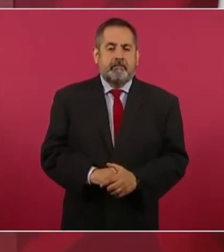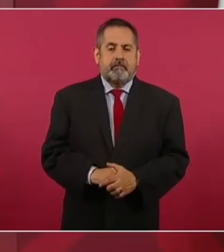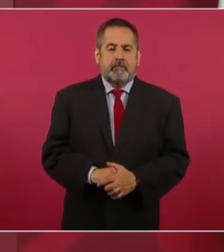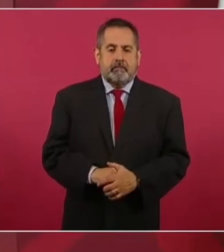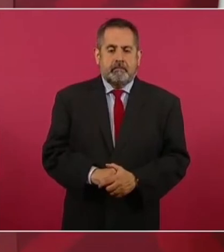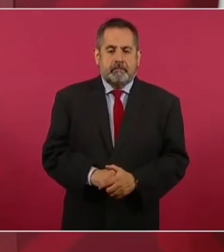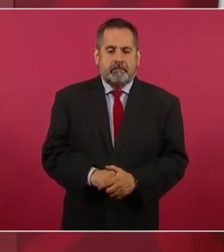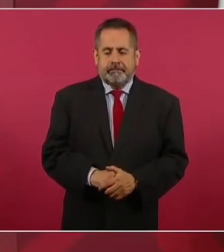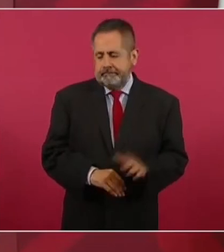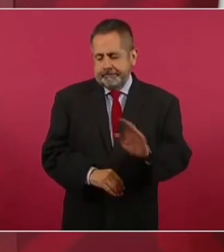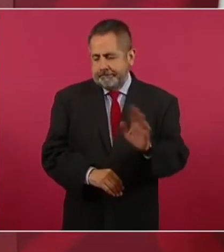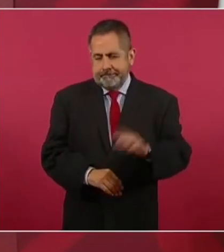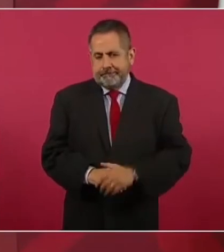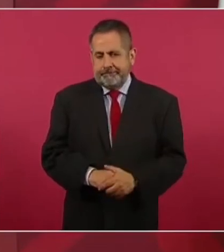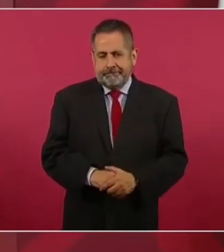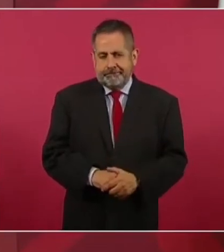No,